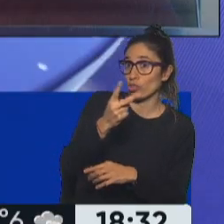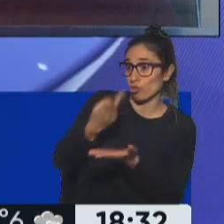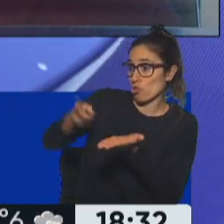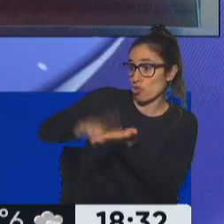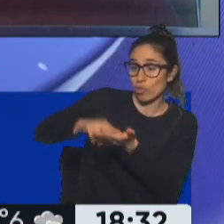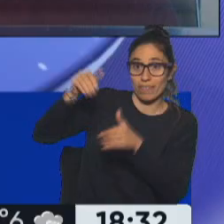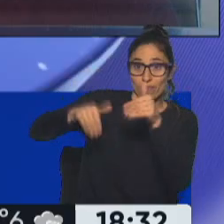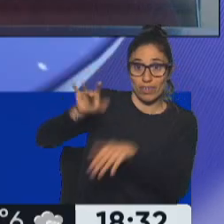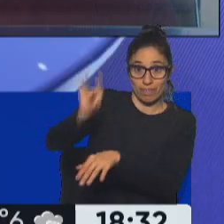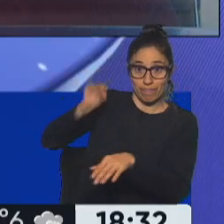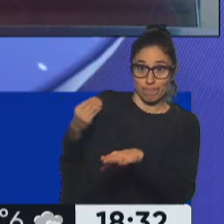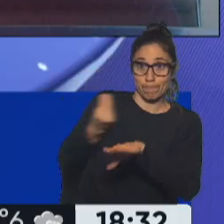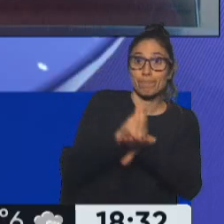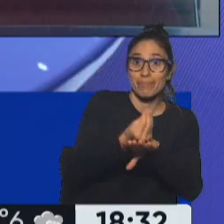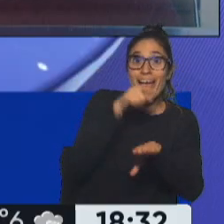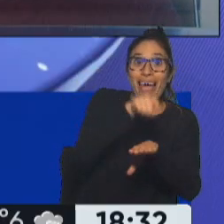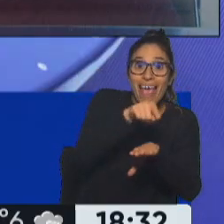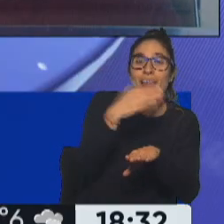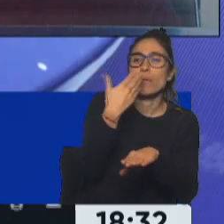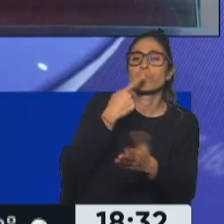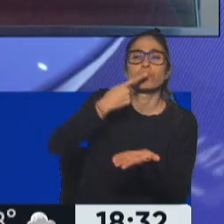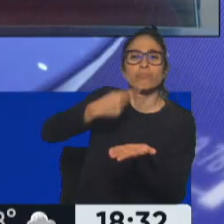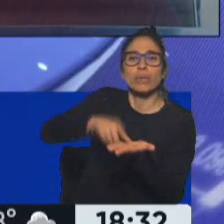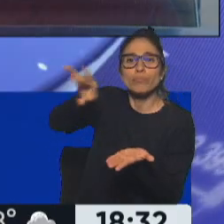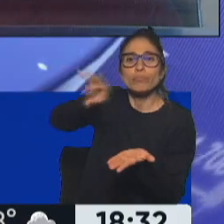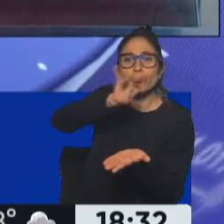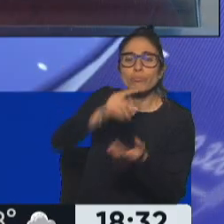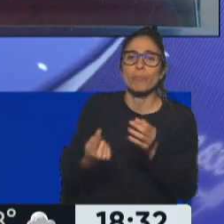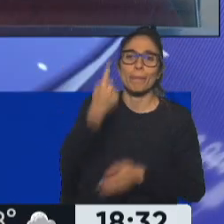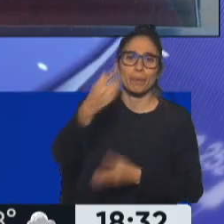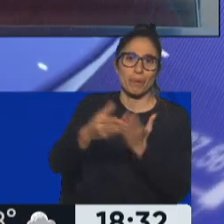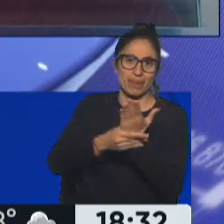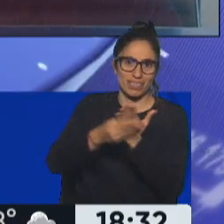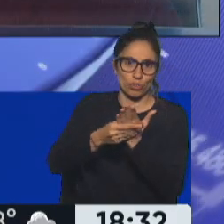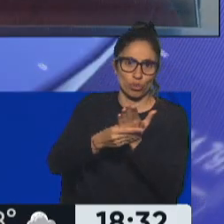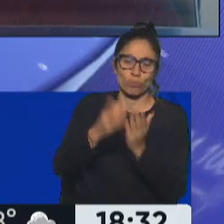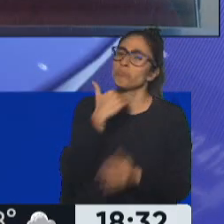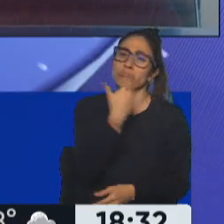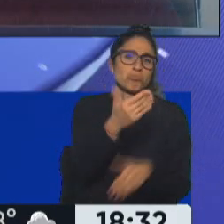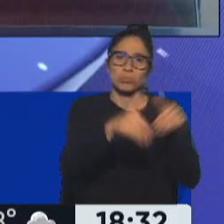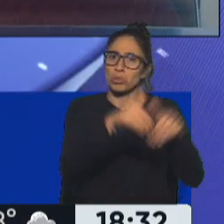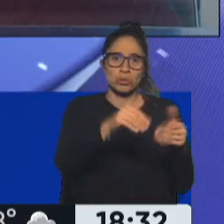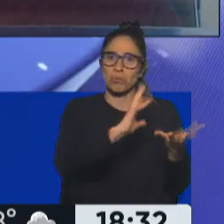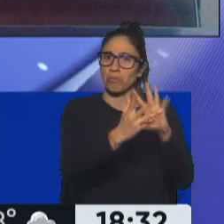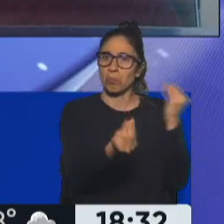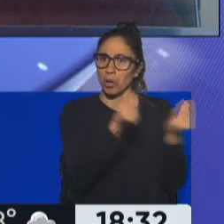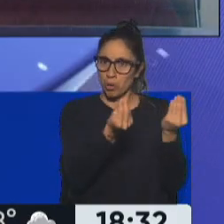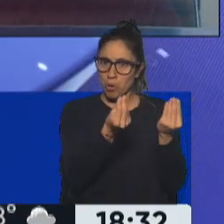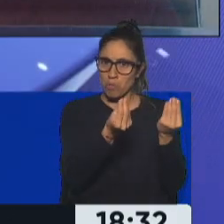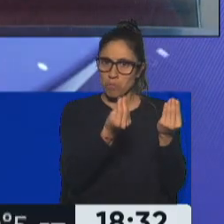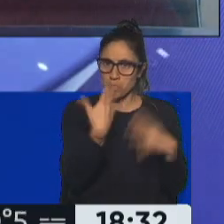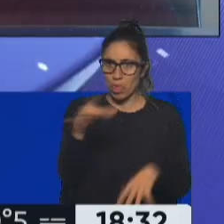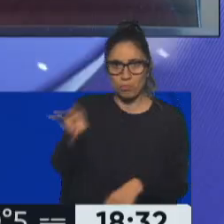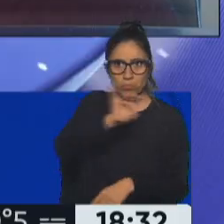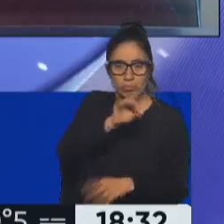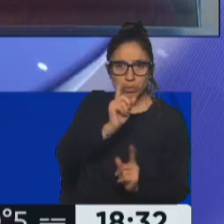nombrar al primer ministro independientemente del resultado electoral. El riesgo de eso es que puede enfrentar un voto de censura en